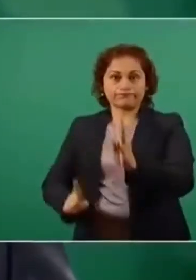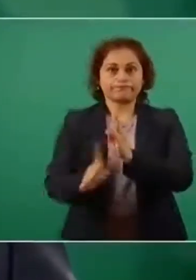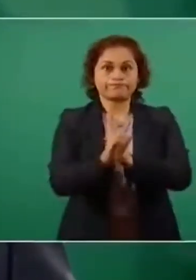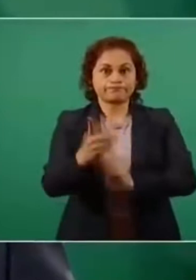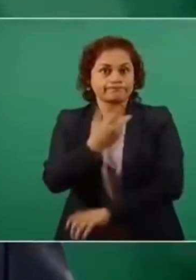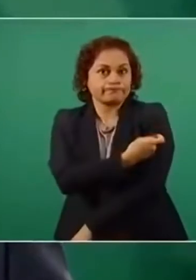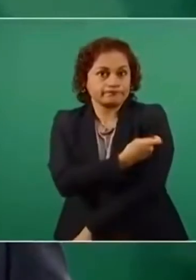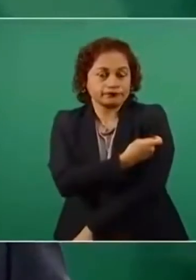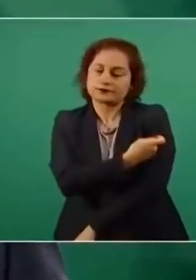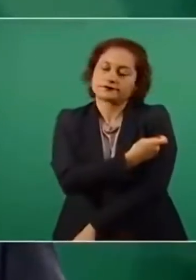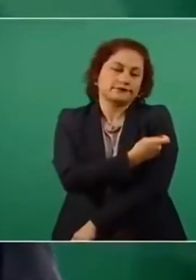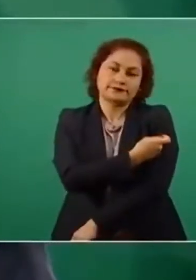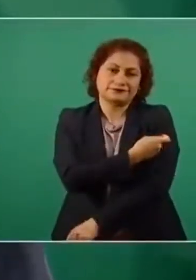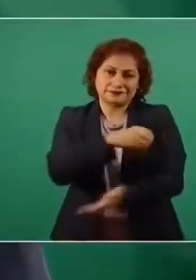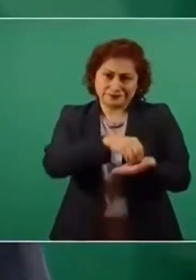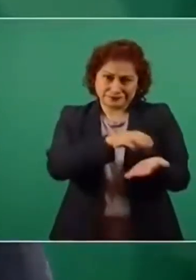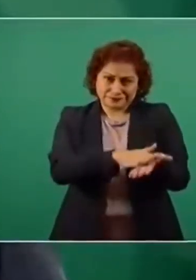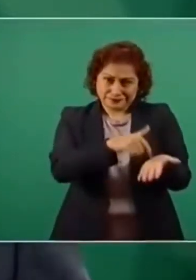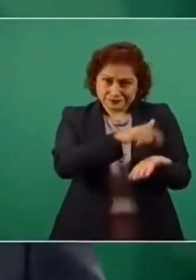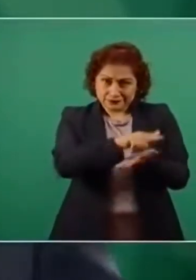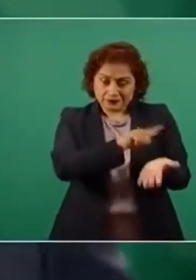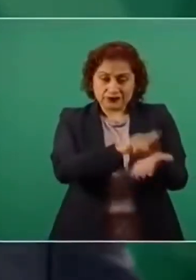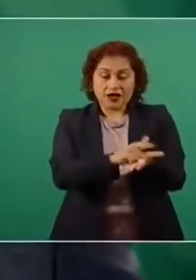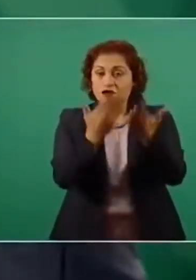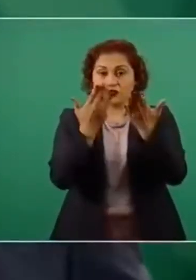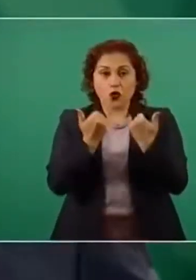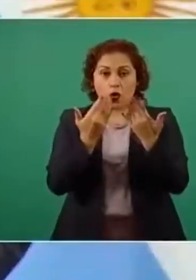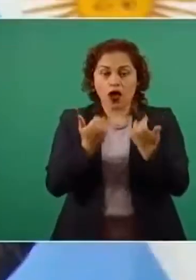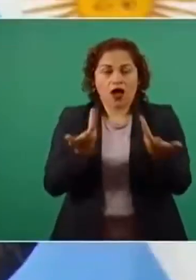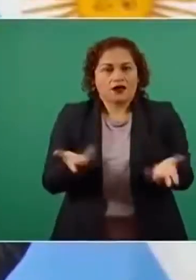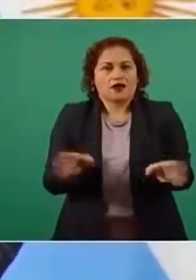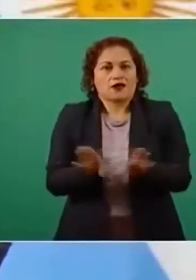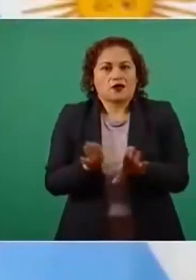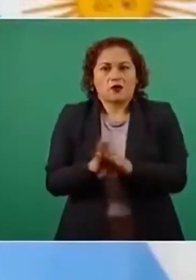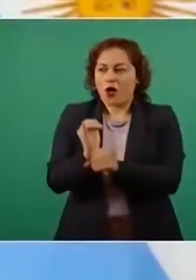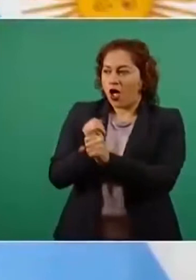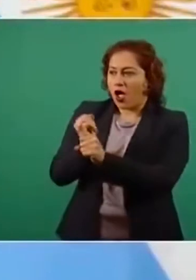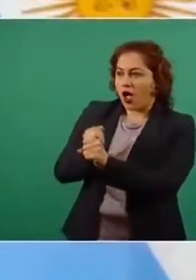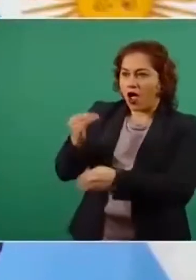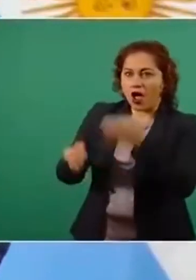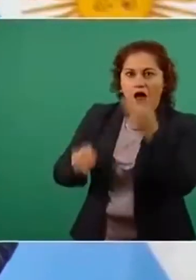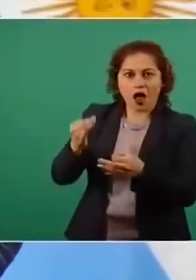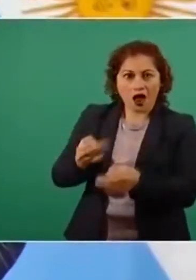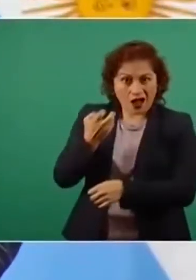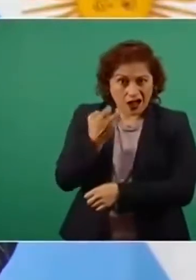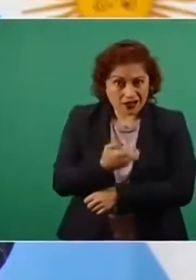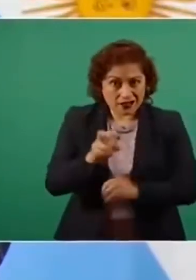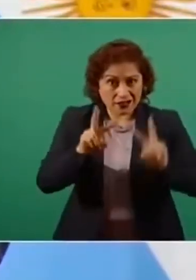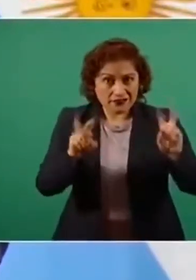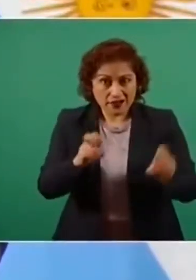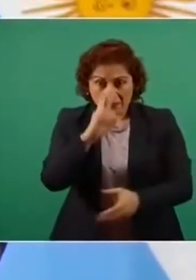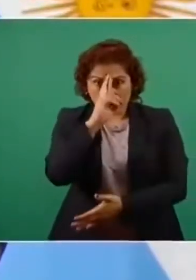No existe ese delito. Y no se pueden construir delitos graciosamente. Ya lo hemos vivido.